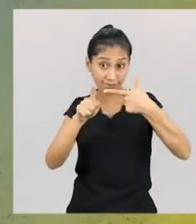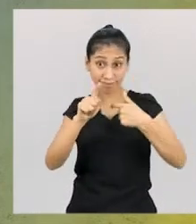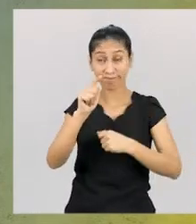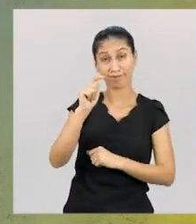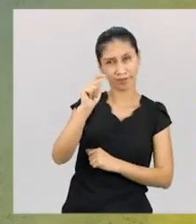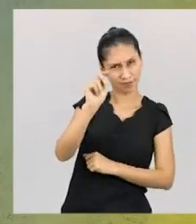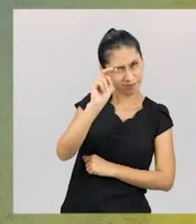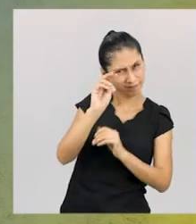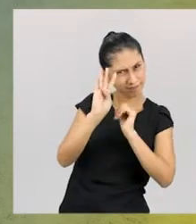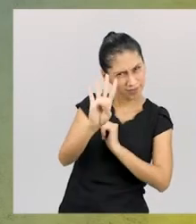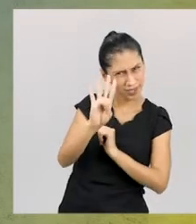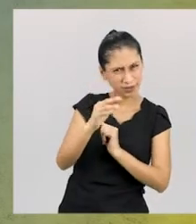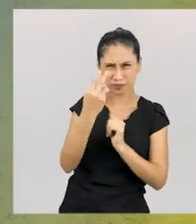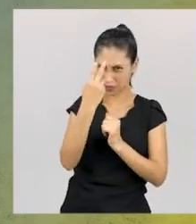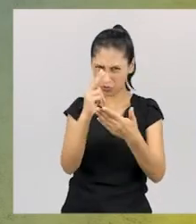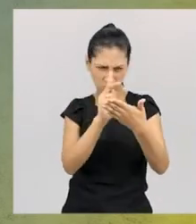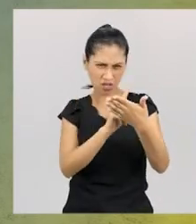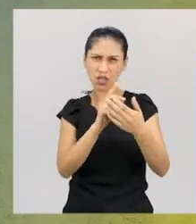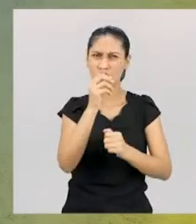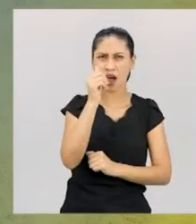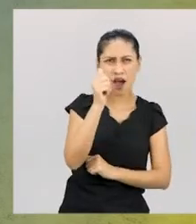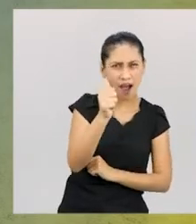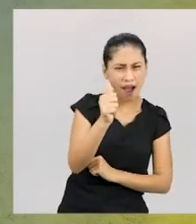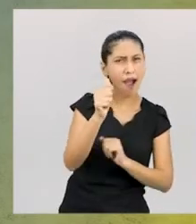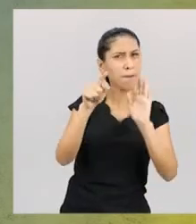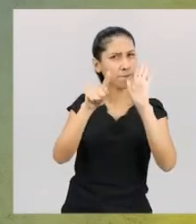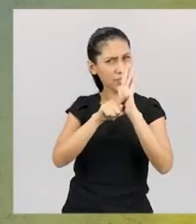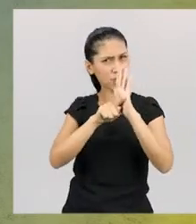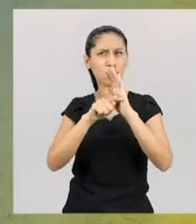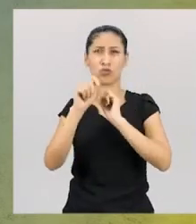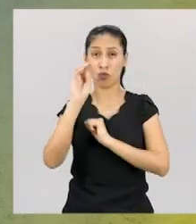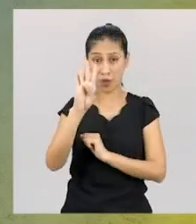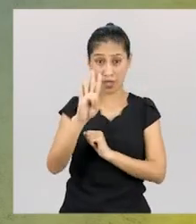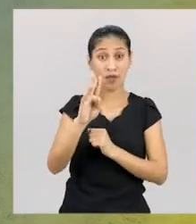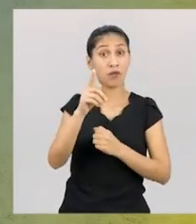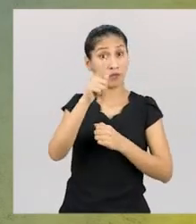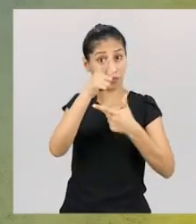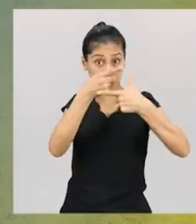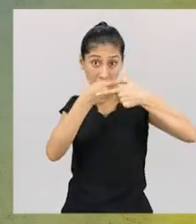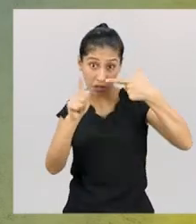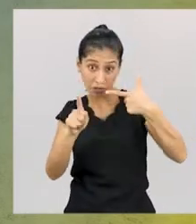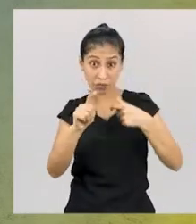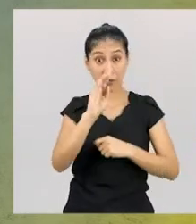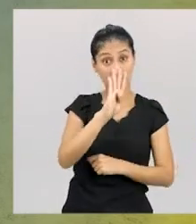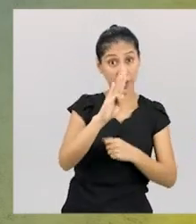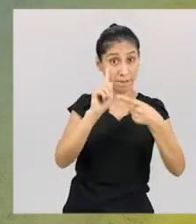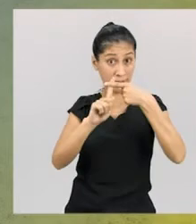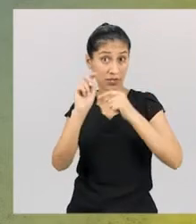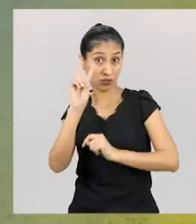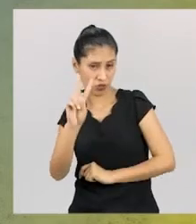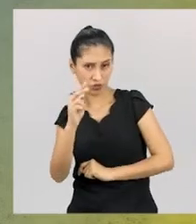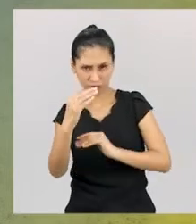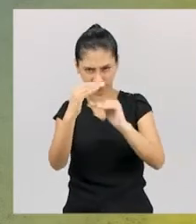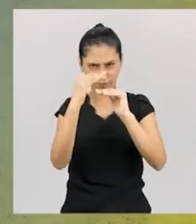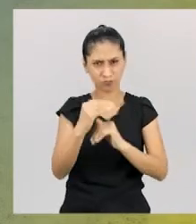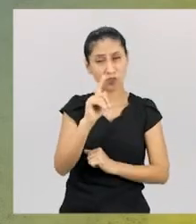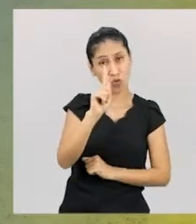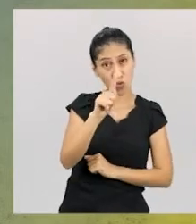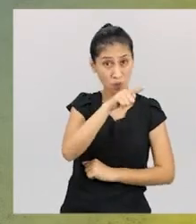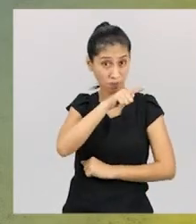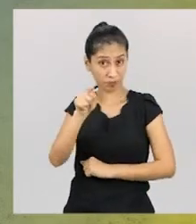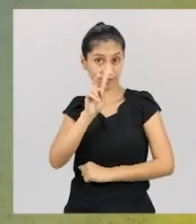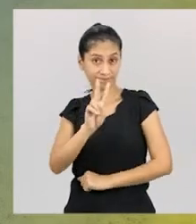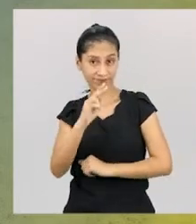B. Halla el valor de A menos B entre B más 2. Opción A,